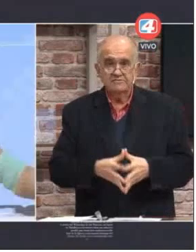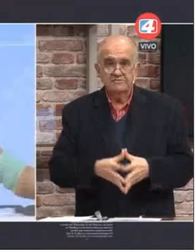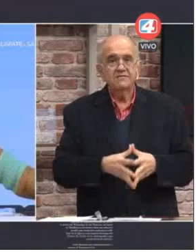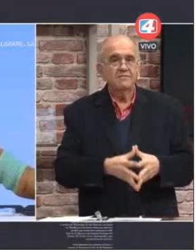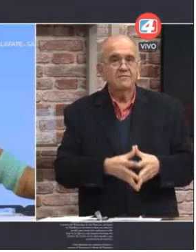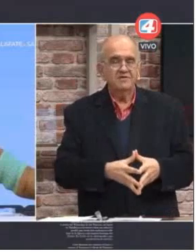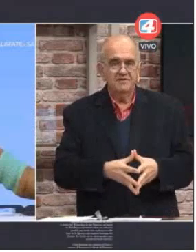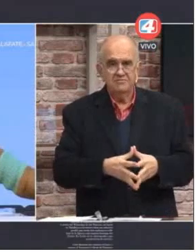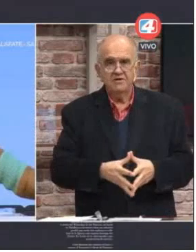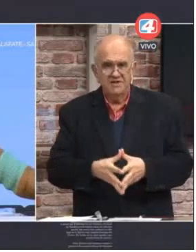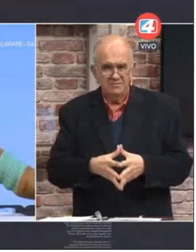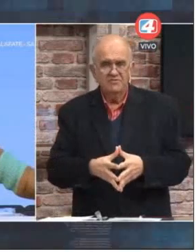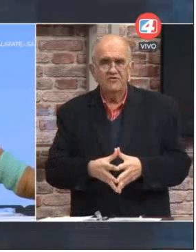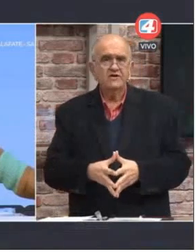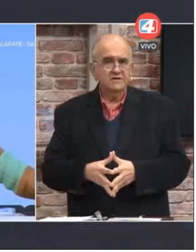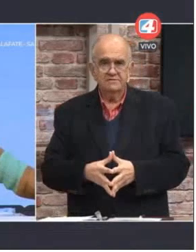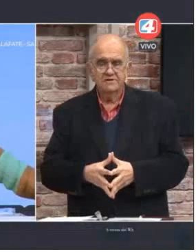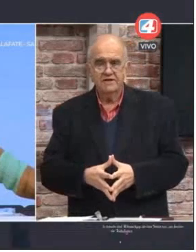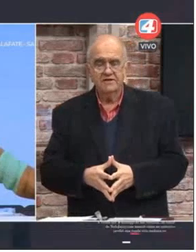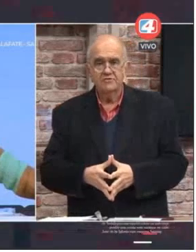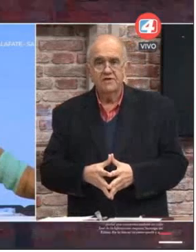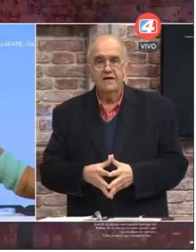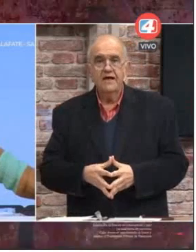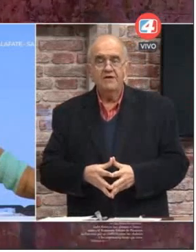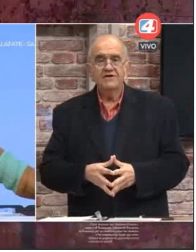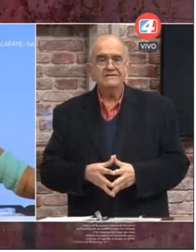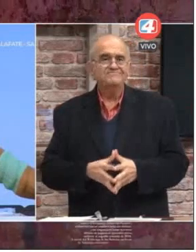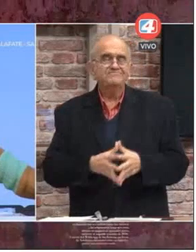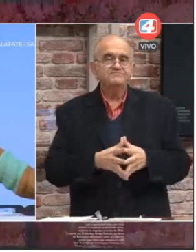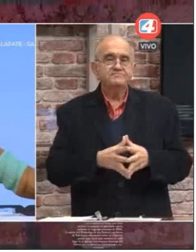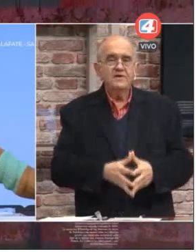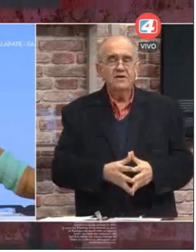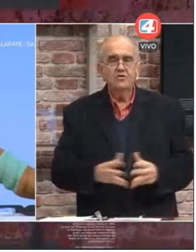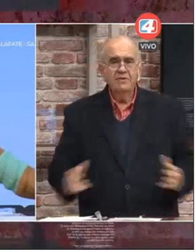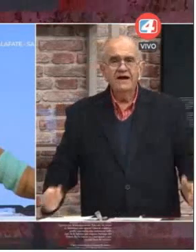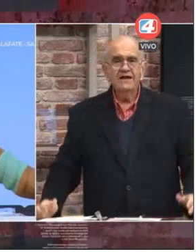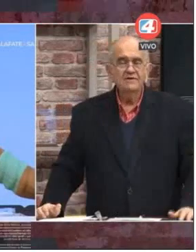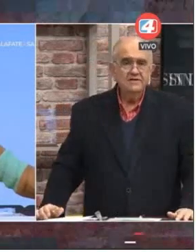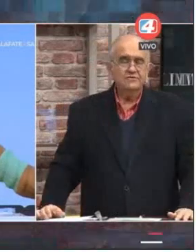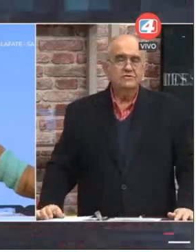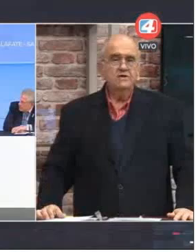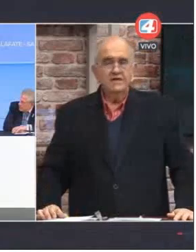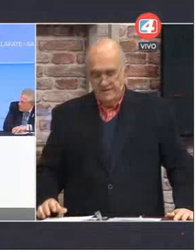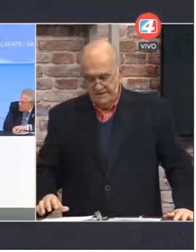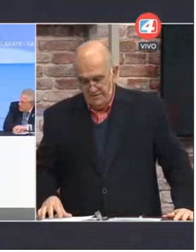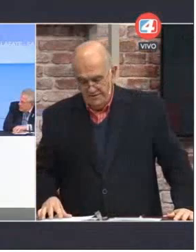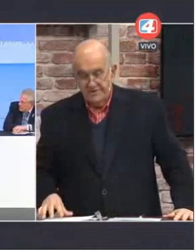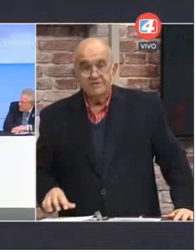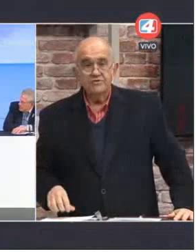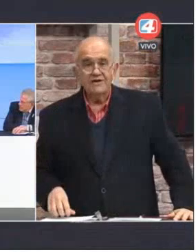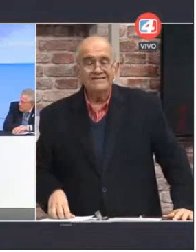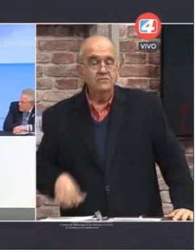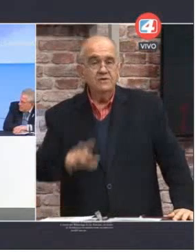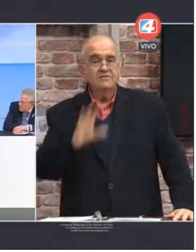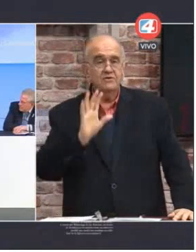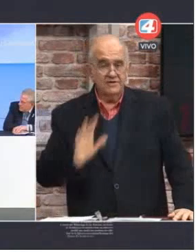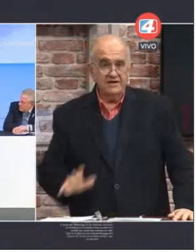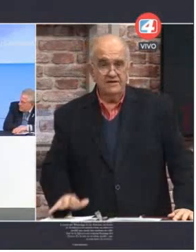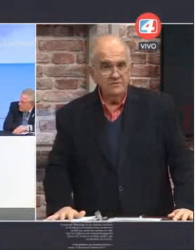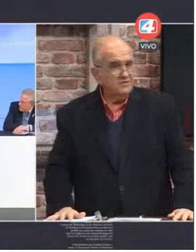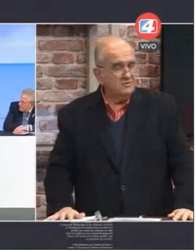julián iba a pedir una condena muy fuerte no tenga duda ahora lo más grave de esto es que va a haber durante